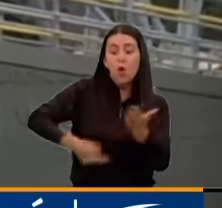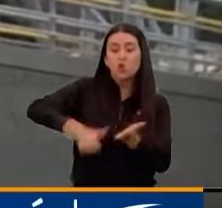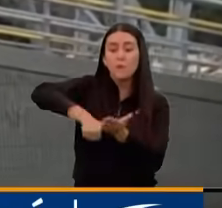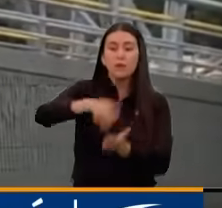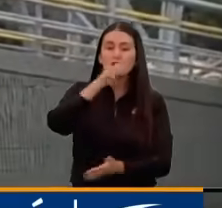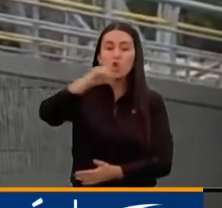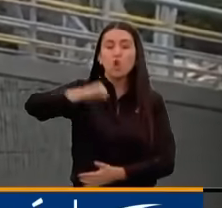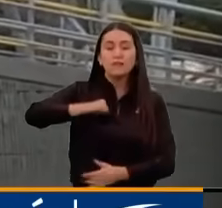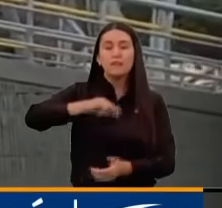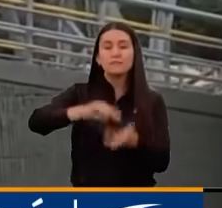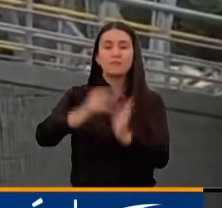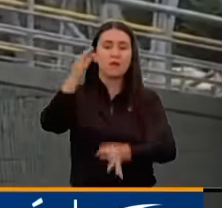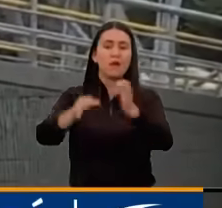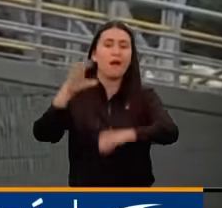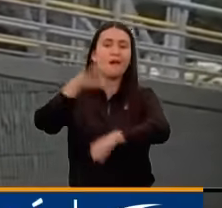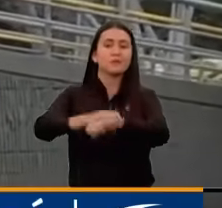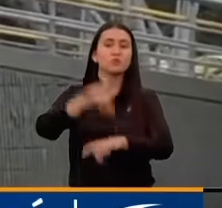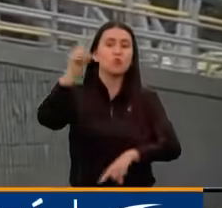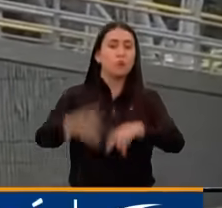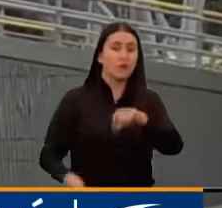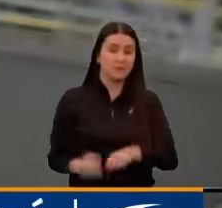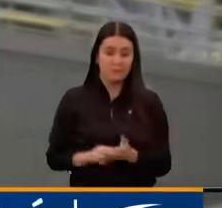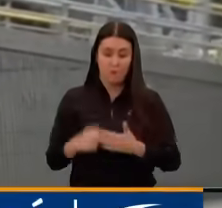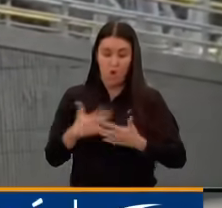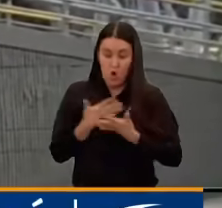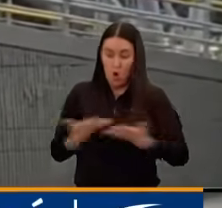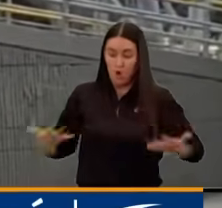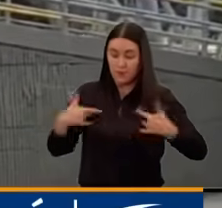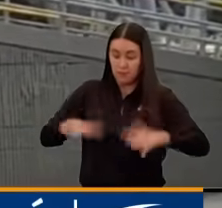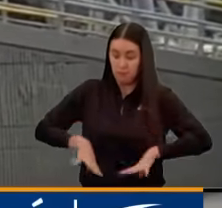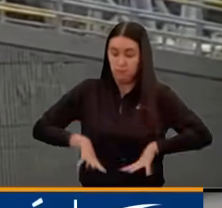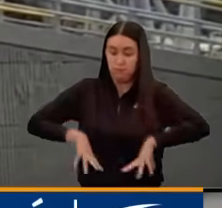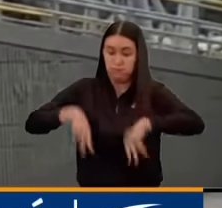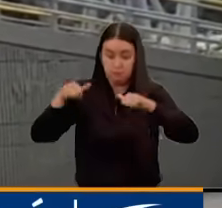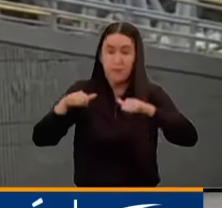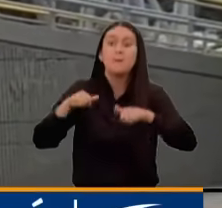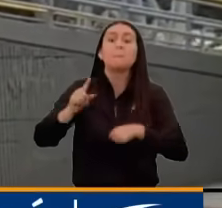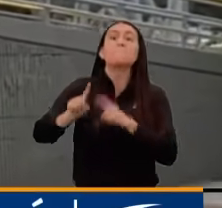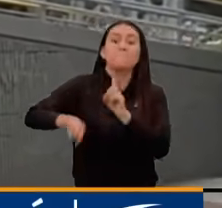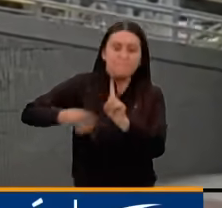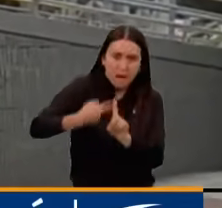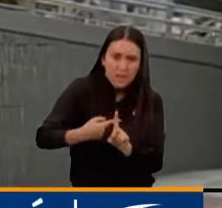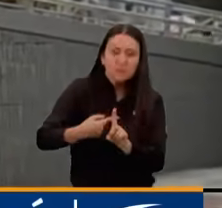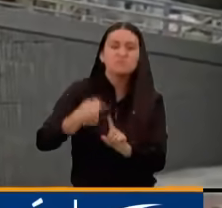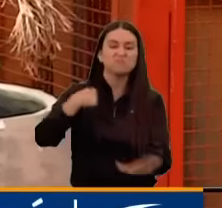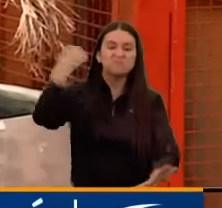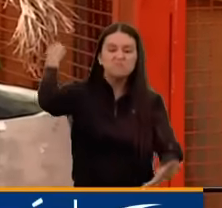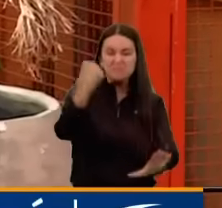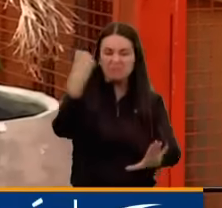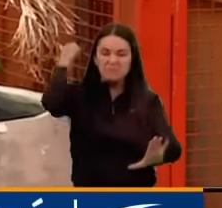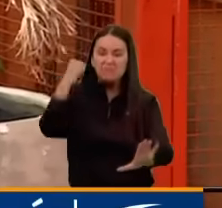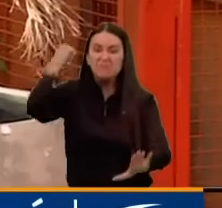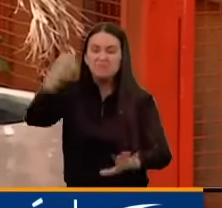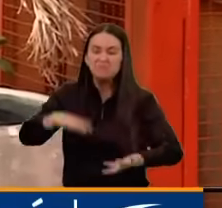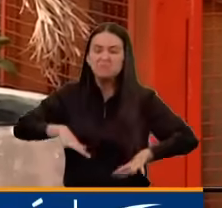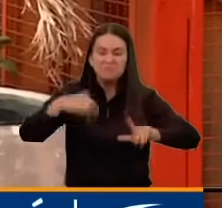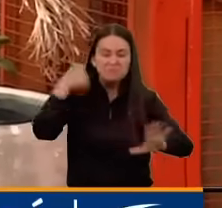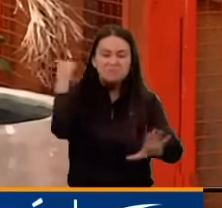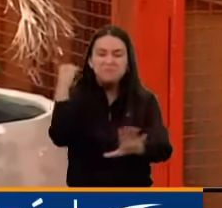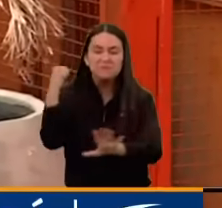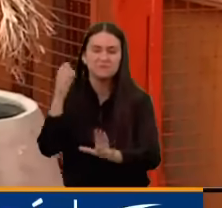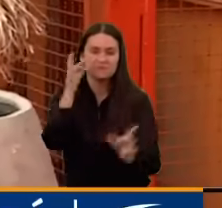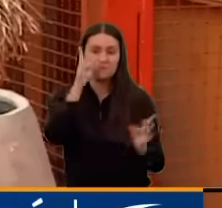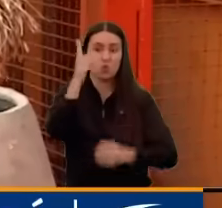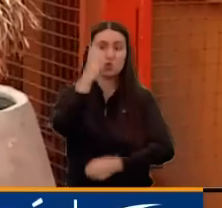judicializar. Ya ni siquiera basta con que le roben a uno sus cosas personales, sino que además asesinan con sevicio. Incluso hace un año también pasó